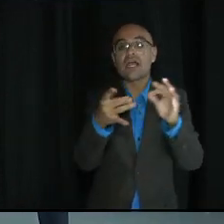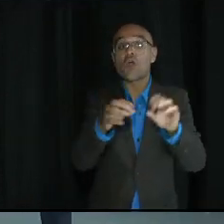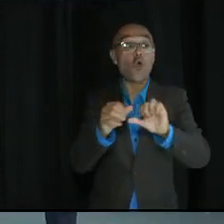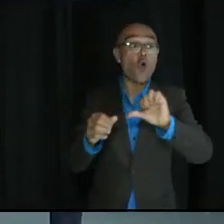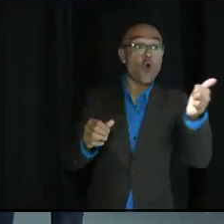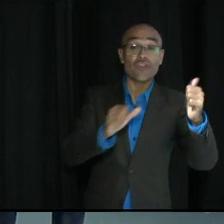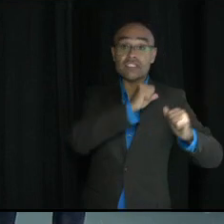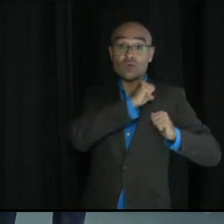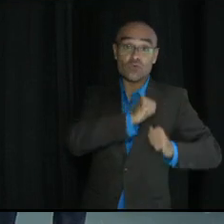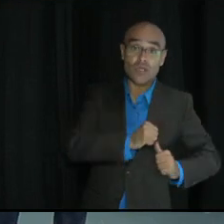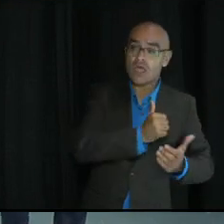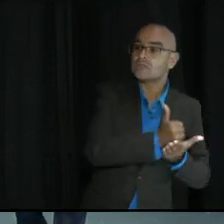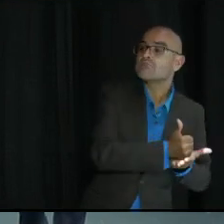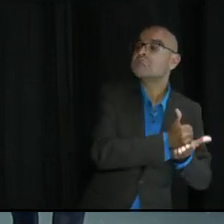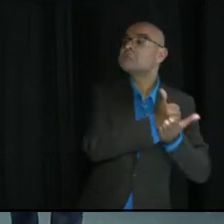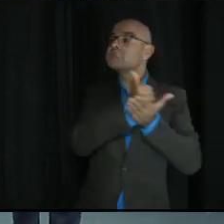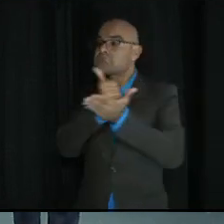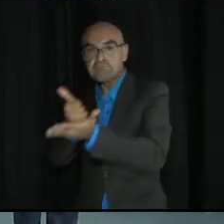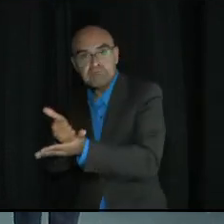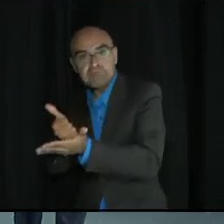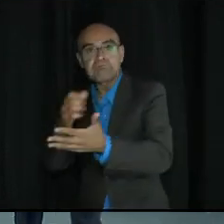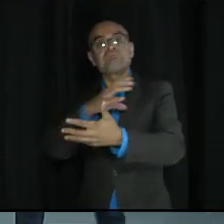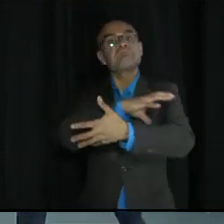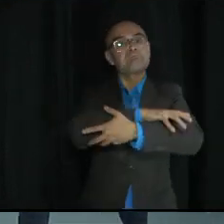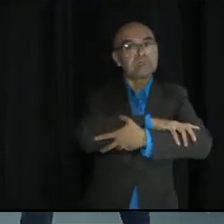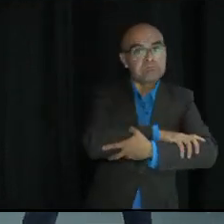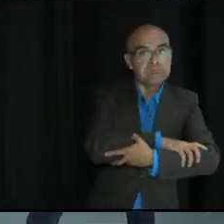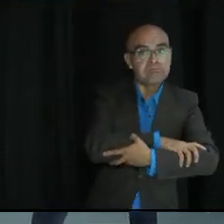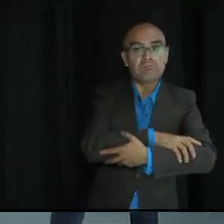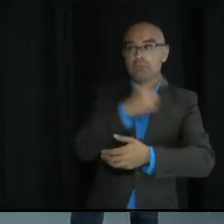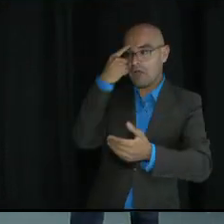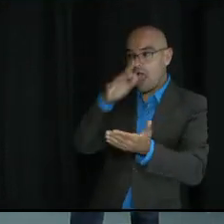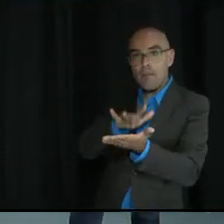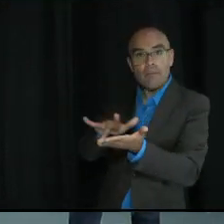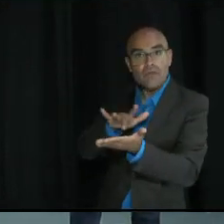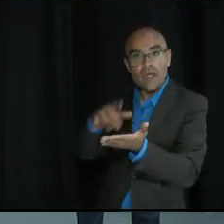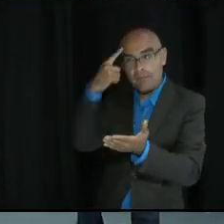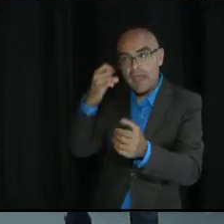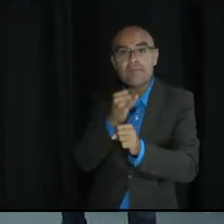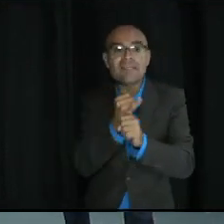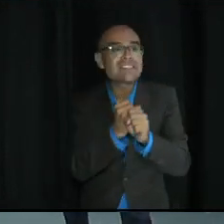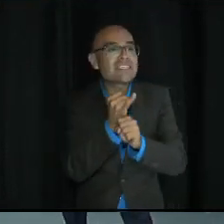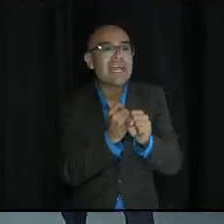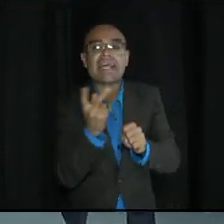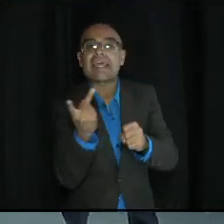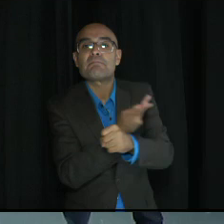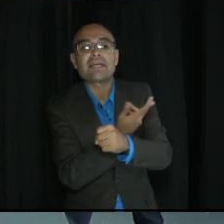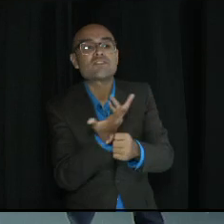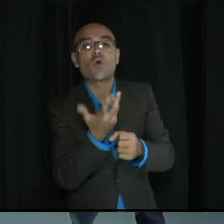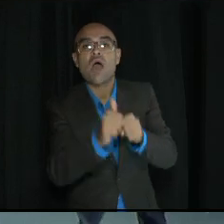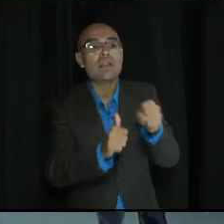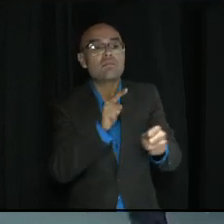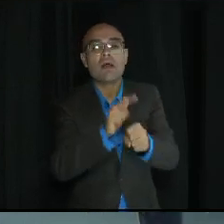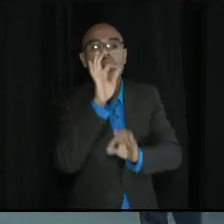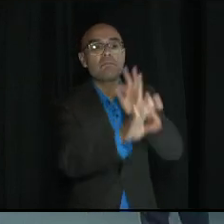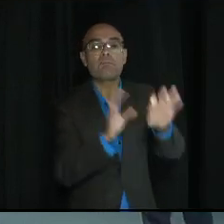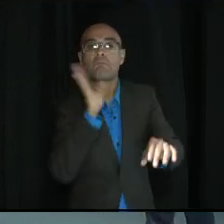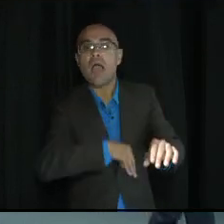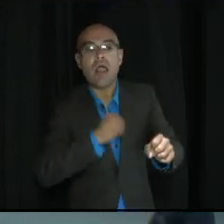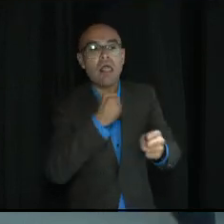autoridades que pues pudieran apoyar en la investigación de un delito. Muy importante,